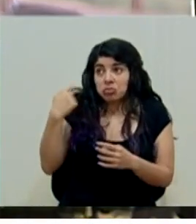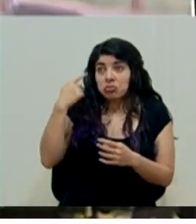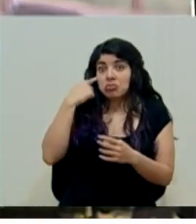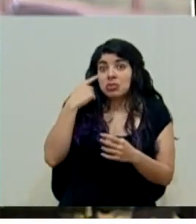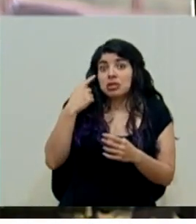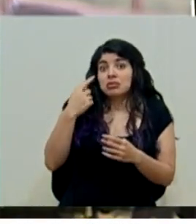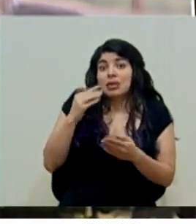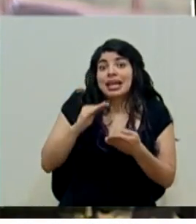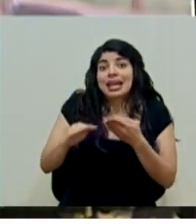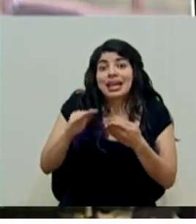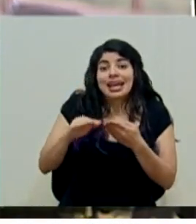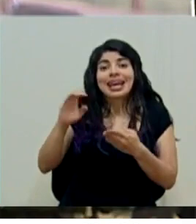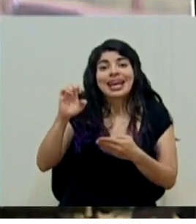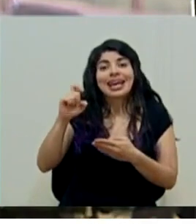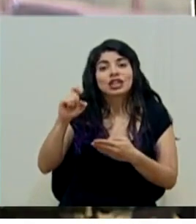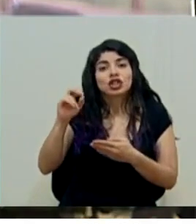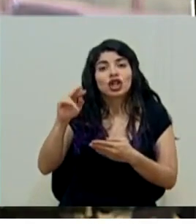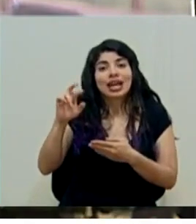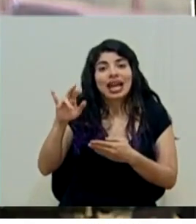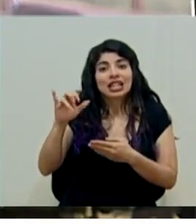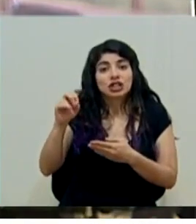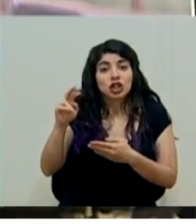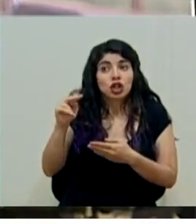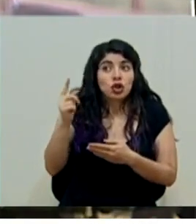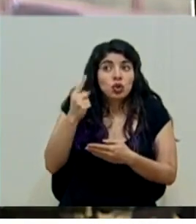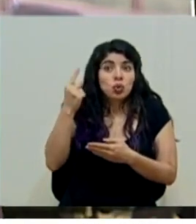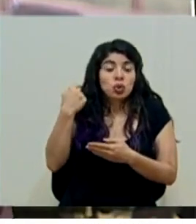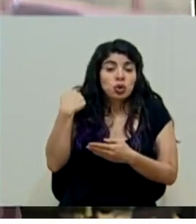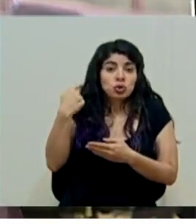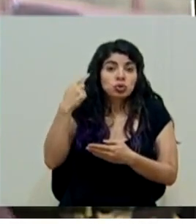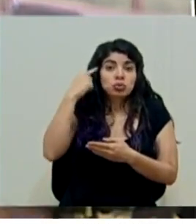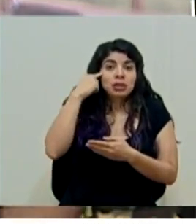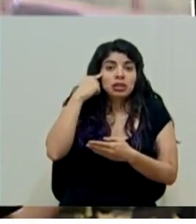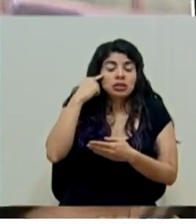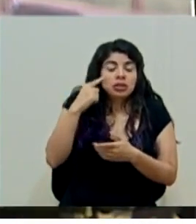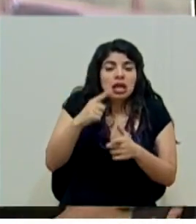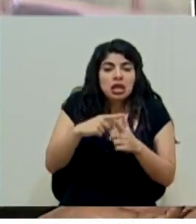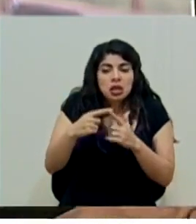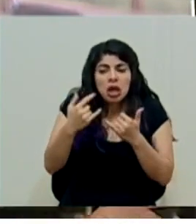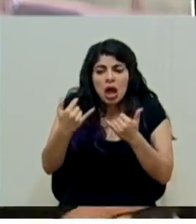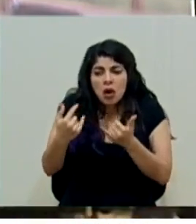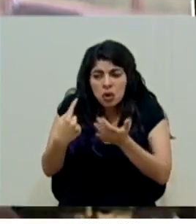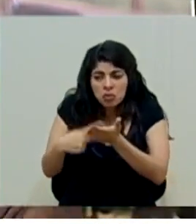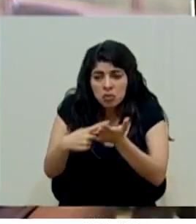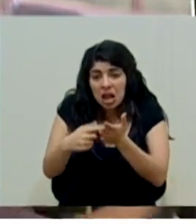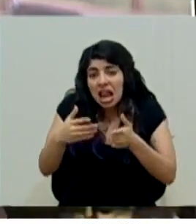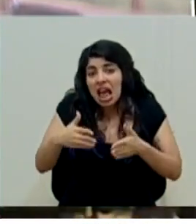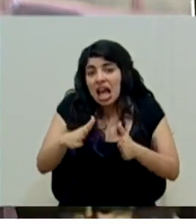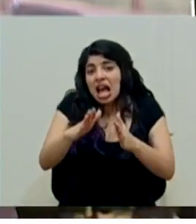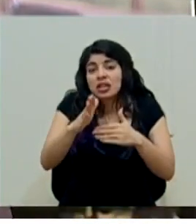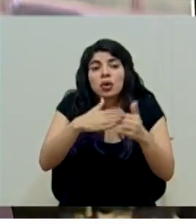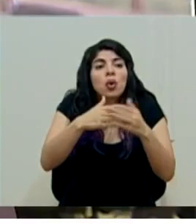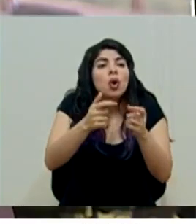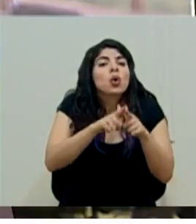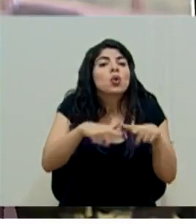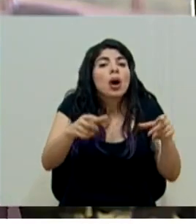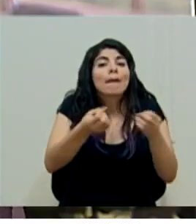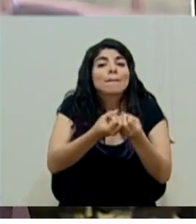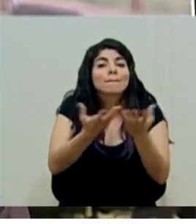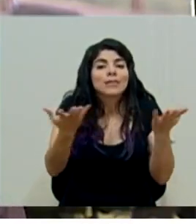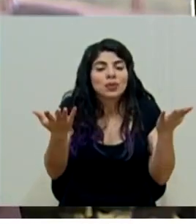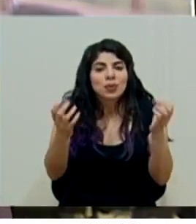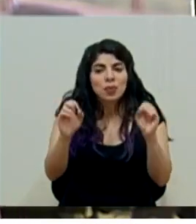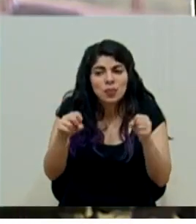ser una exoneración. Entonces, eso viene a la discusión que uno puede encontrar en la calle, en cualquier sitio público del